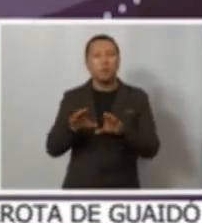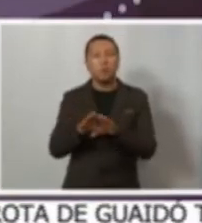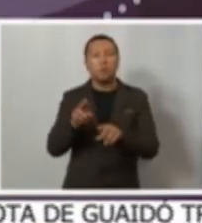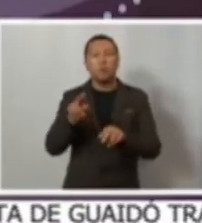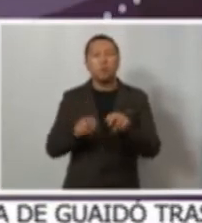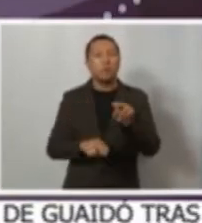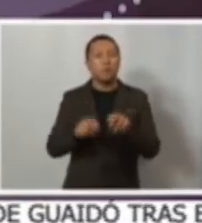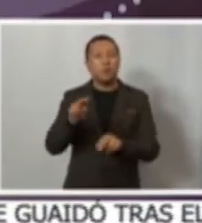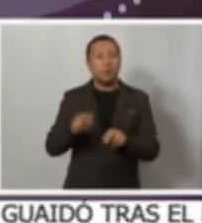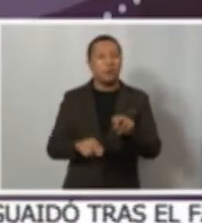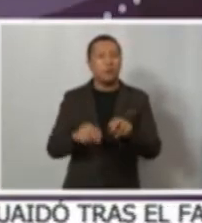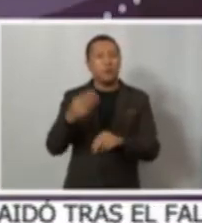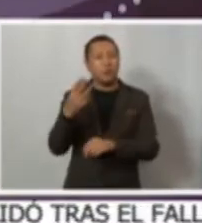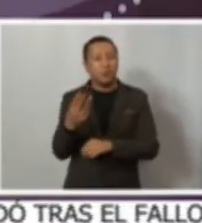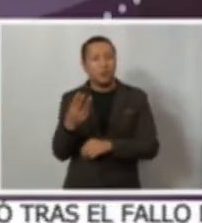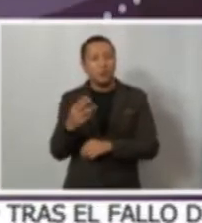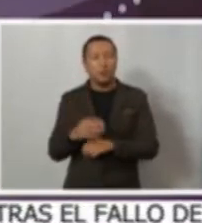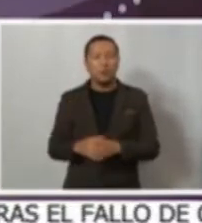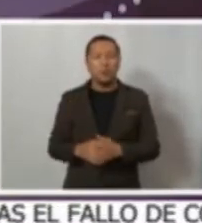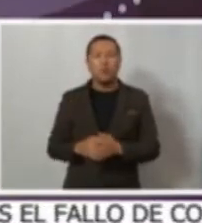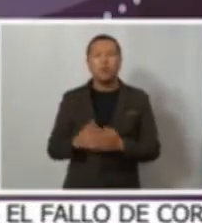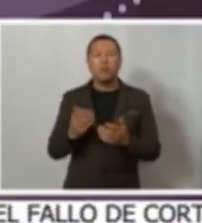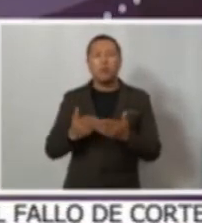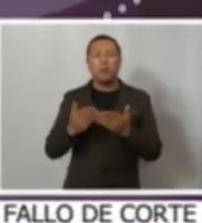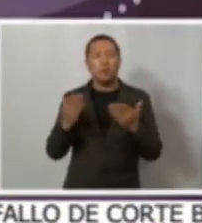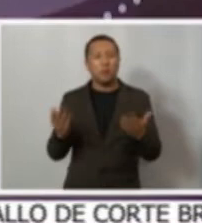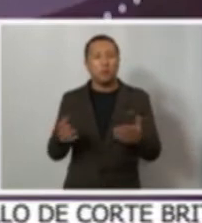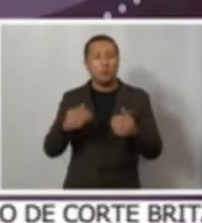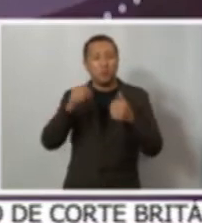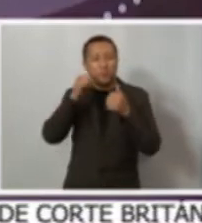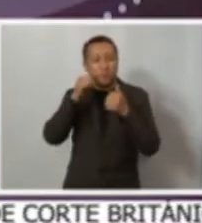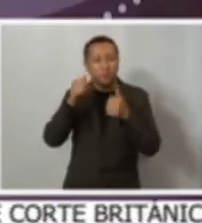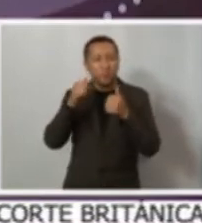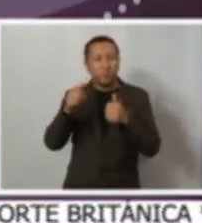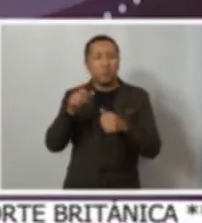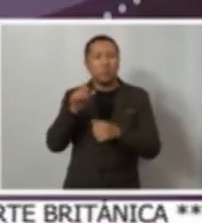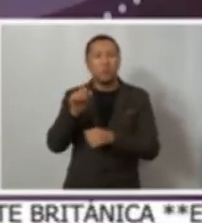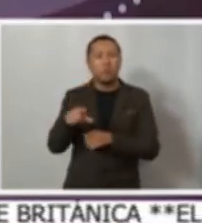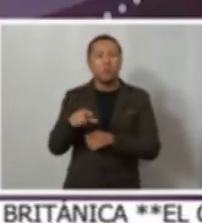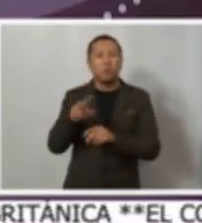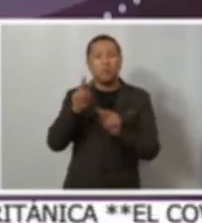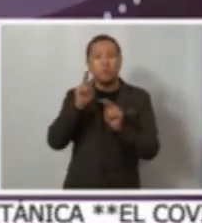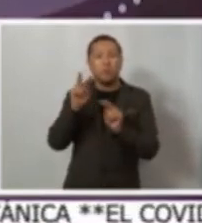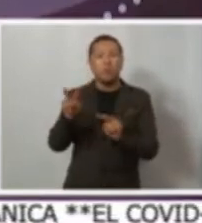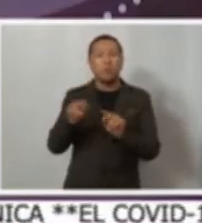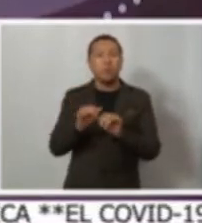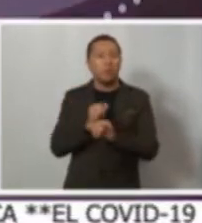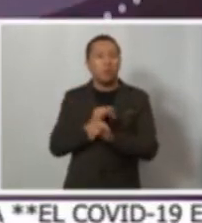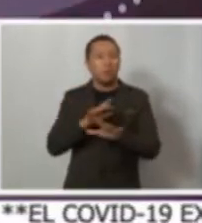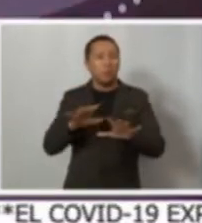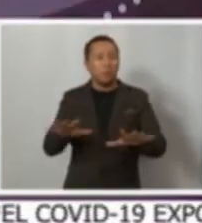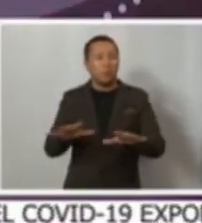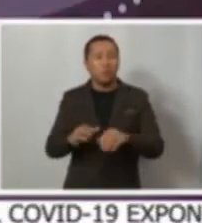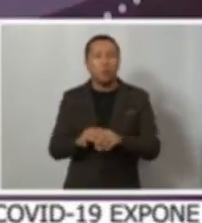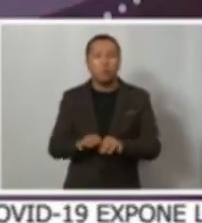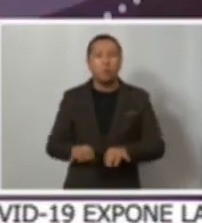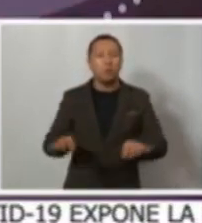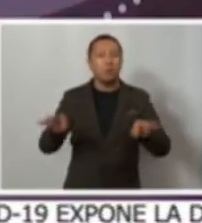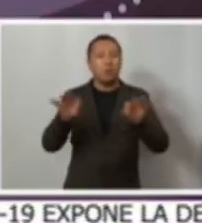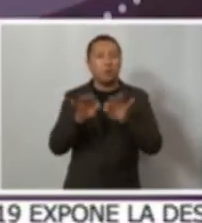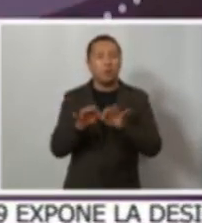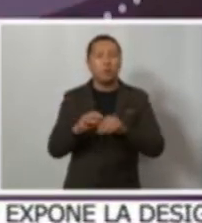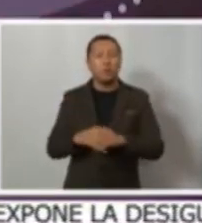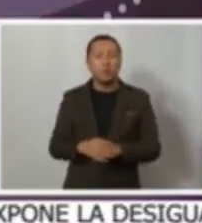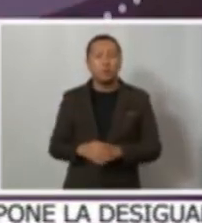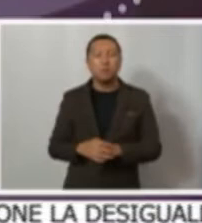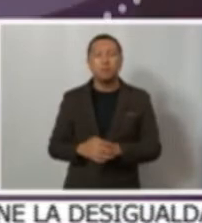categoría 3. Hoy el impacto, leemos, escuchamos y vemos en esta información que se desprende de las